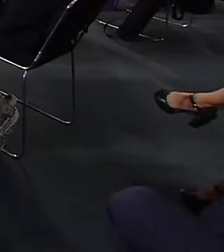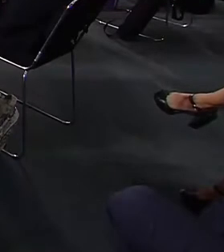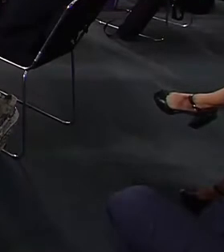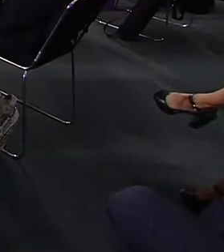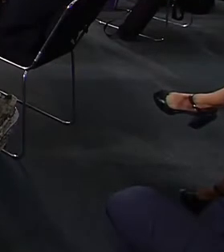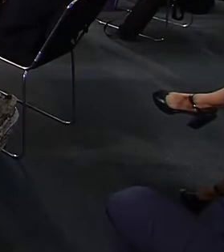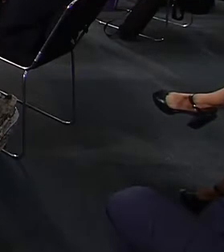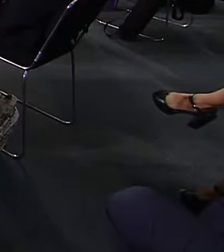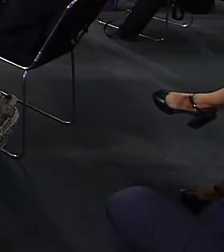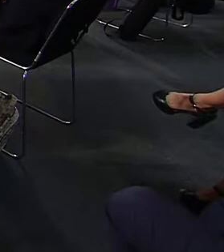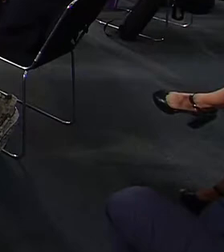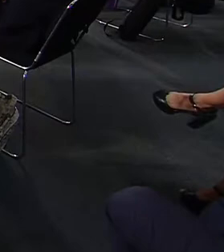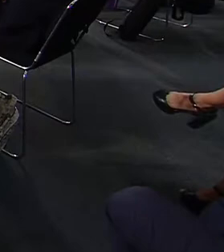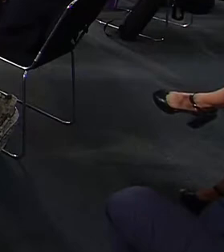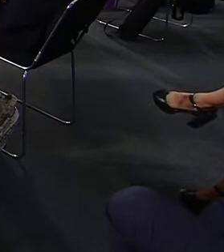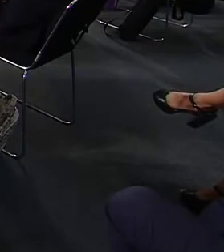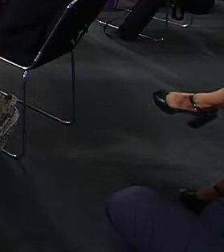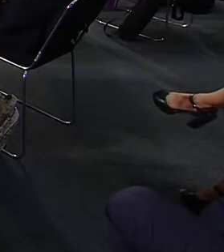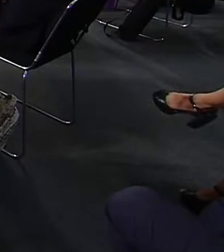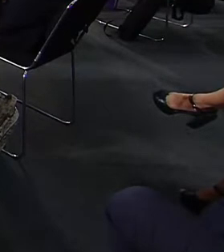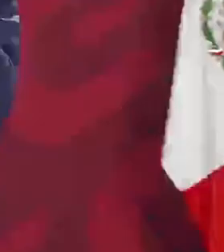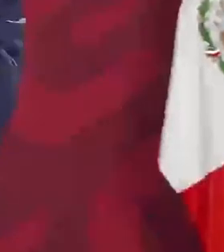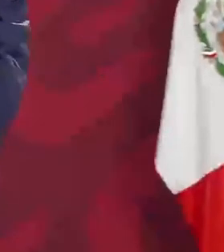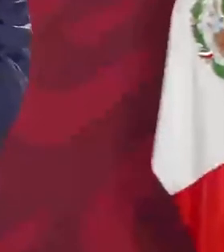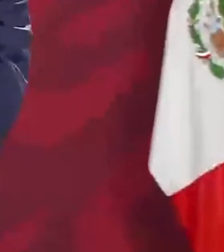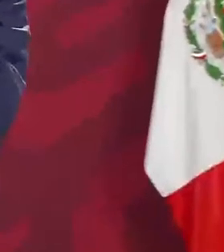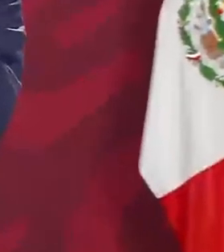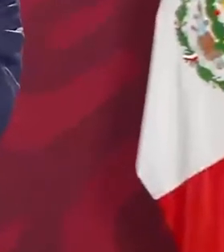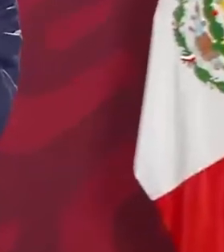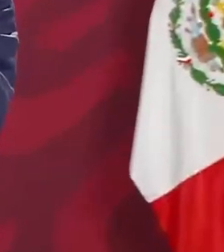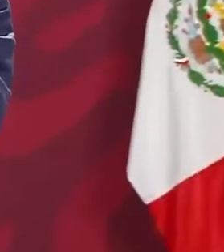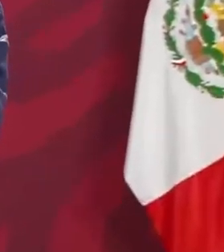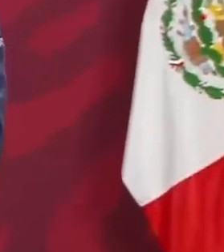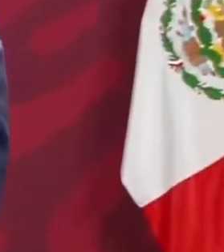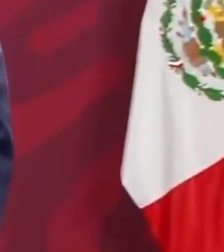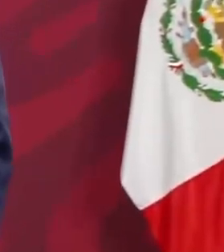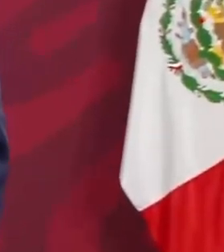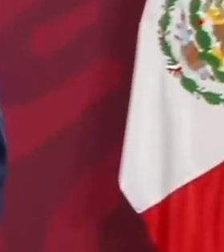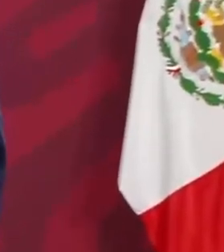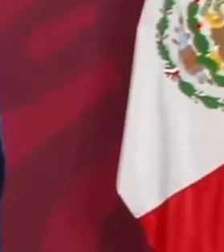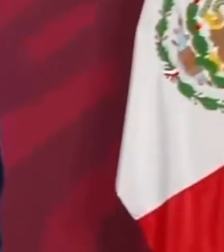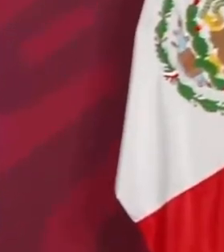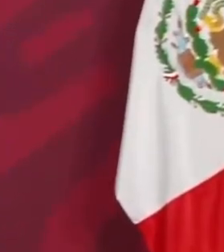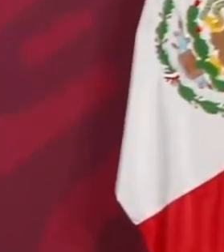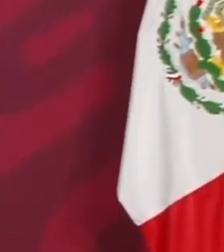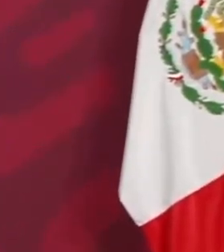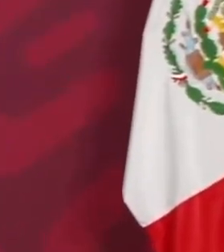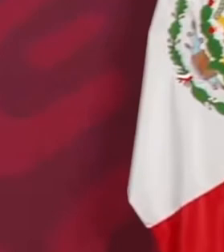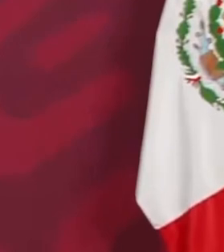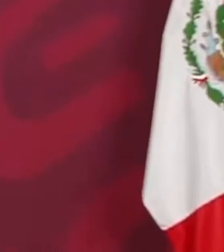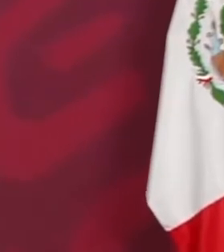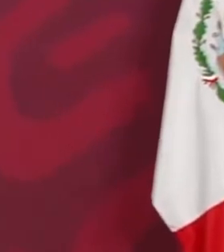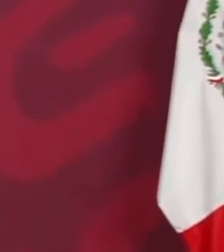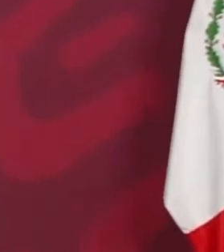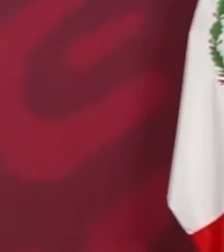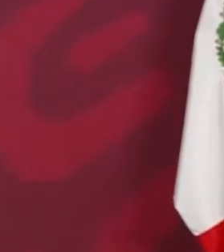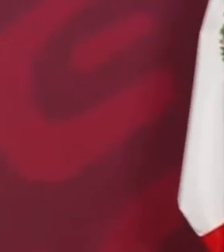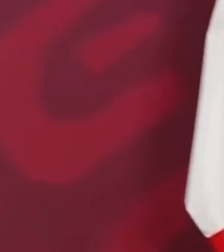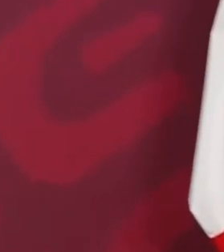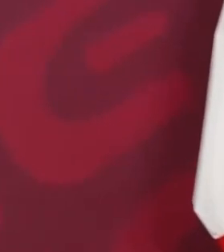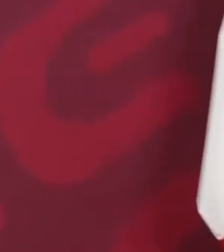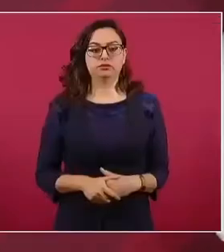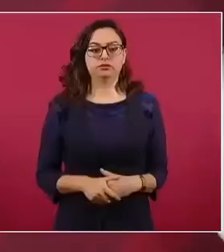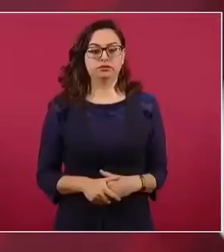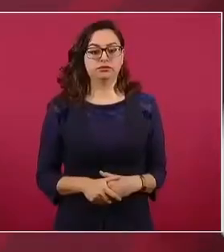Sin proponer nada. Y eso de socialista, hasta